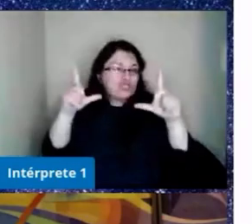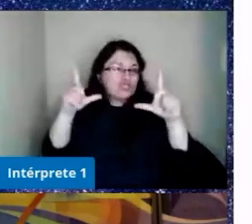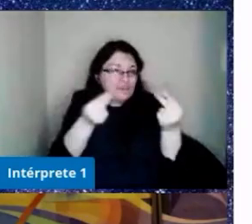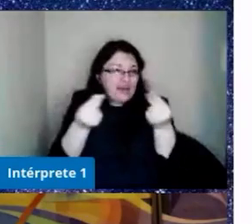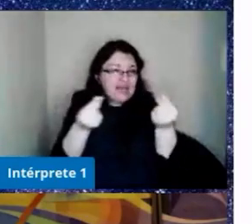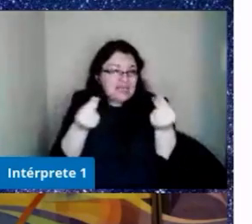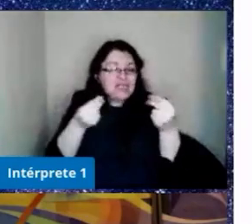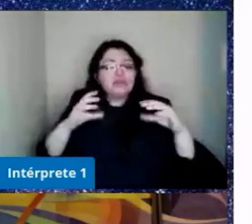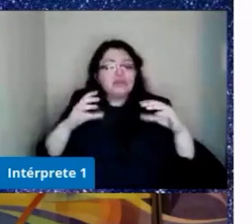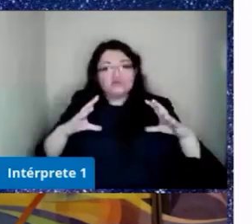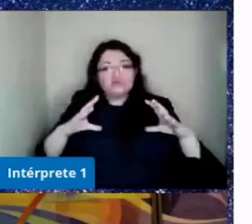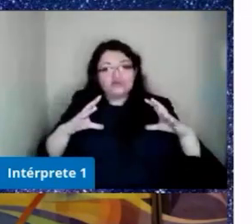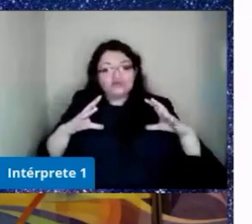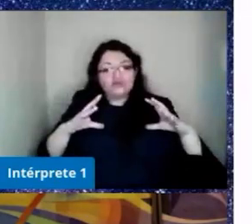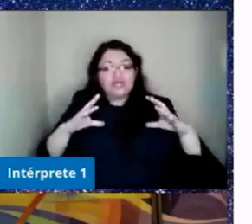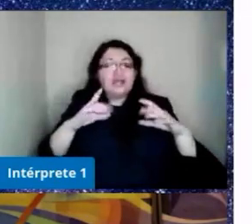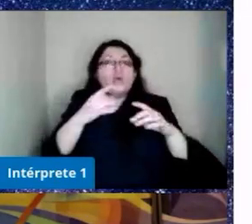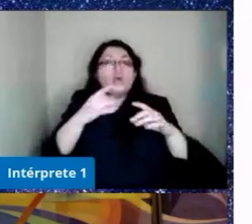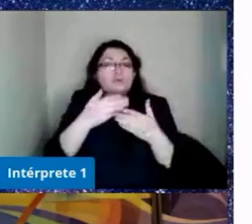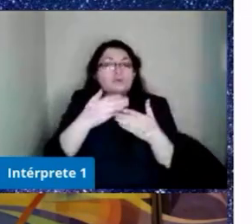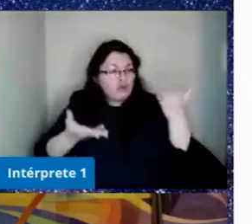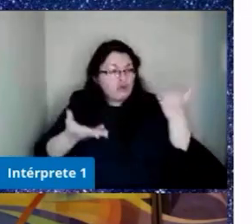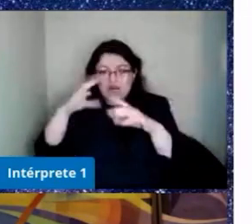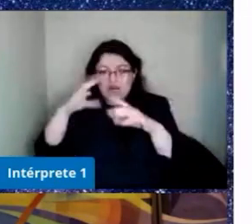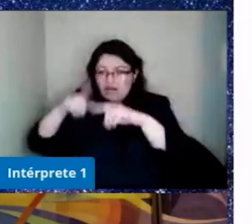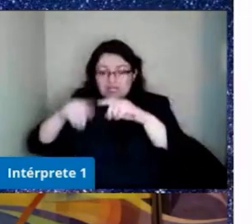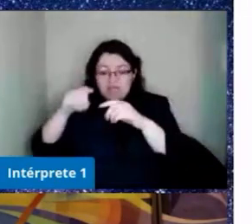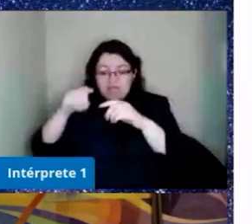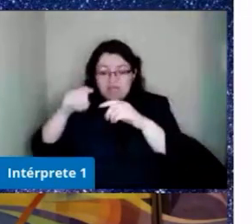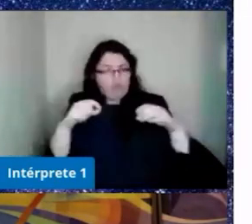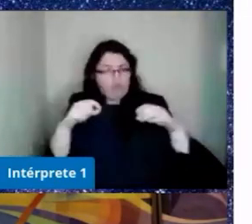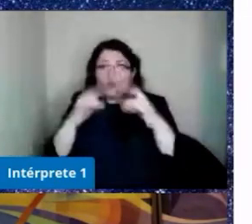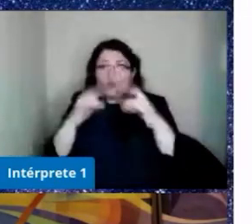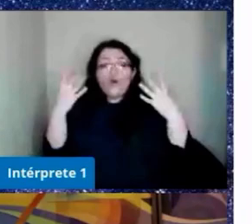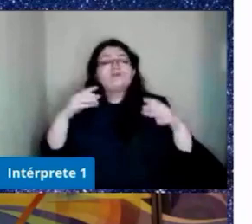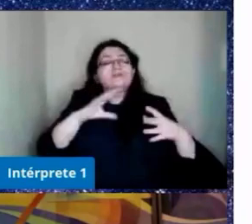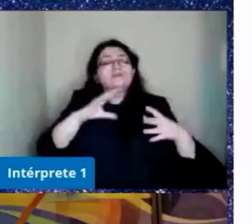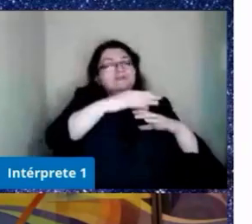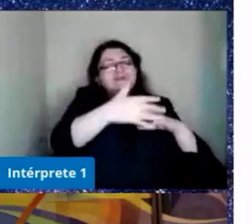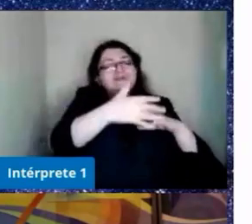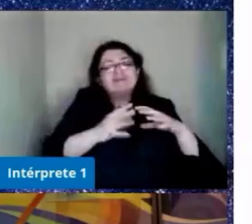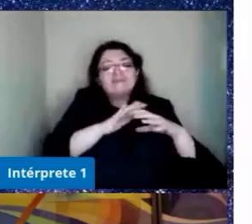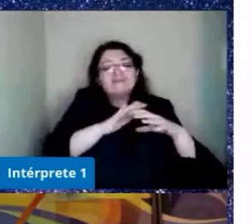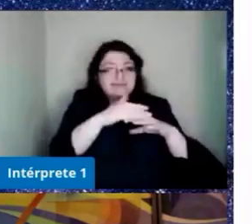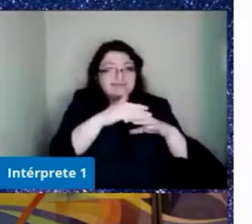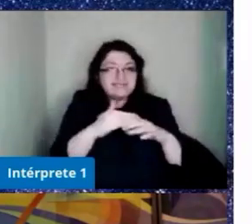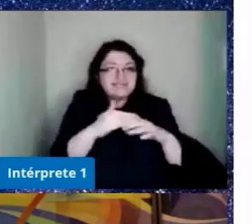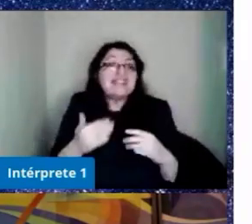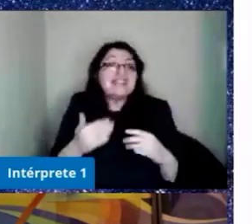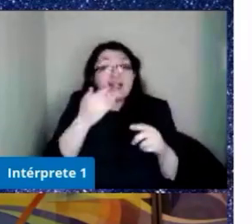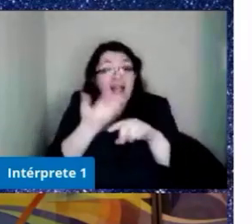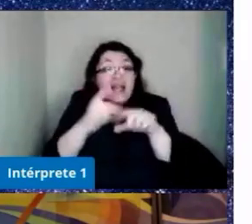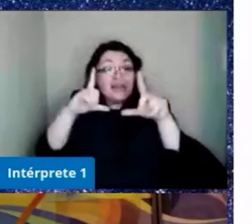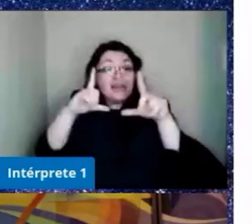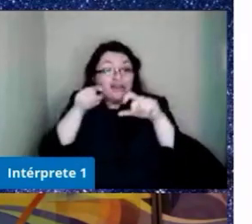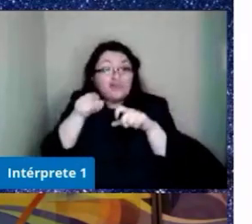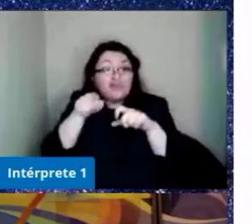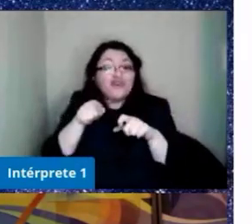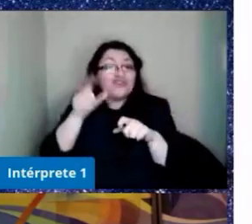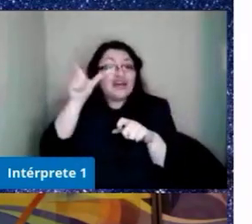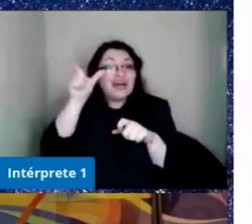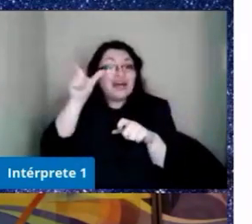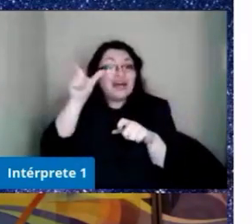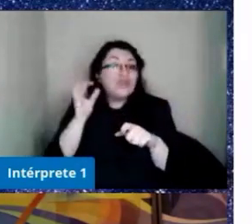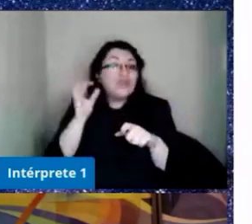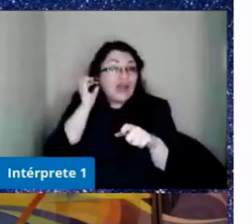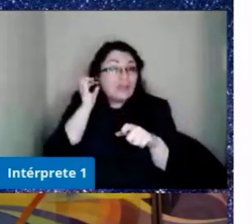con la Tierra es una cosa muy asombrosa. Y luego también hay una fotografía de una visita que hizo una astrónoma muy conocida, Wanda Díaz